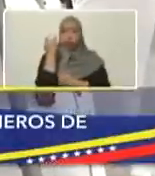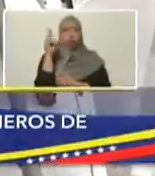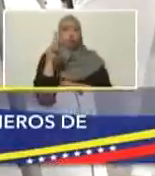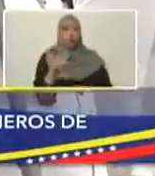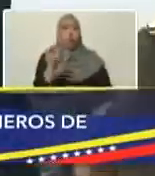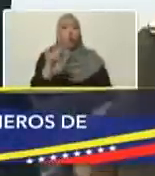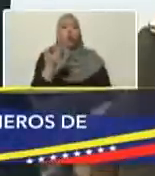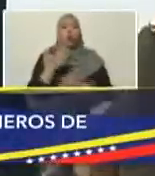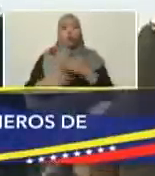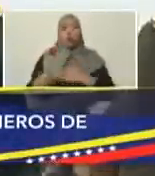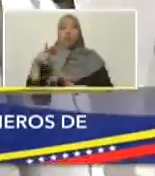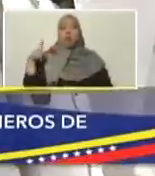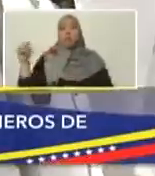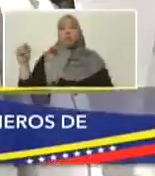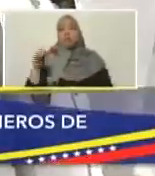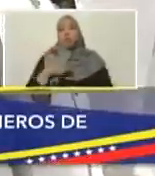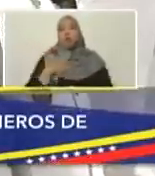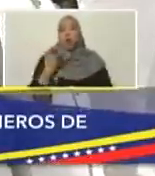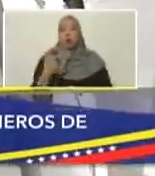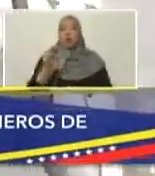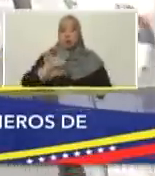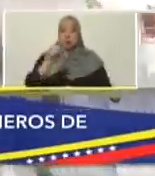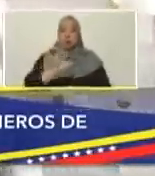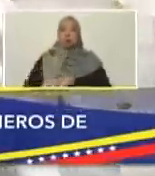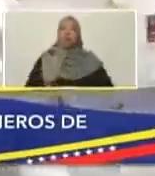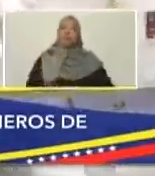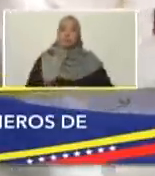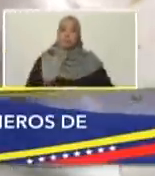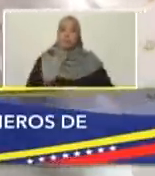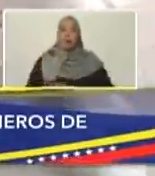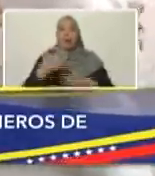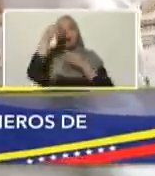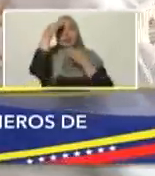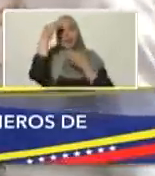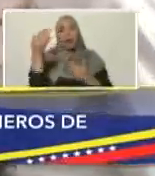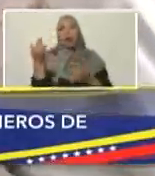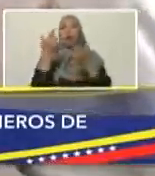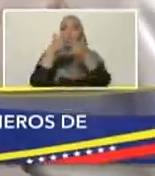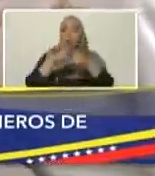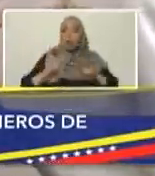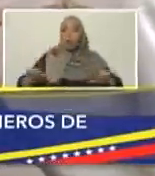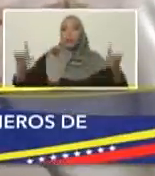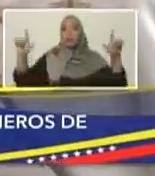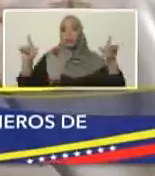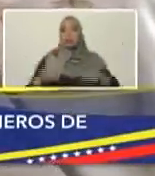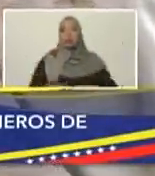para retirarme. Autorizado. A la de. ¡Re! Saludos al libertador.